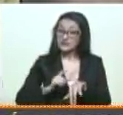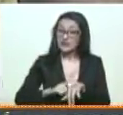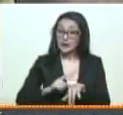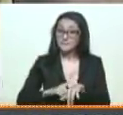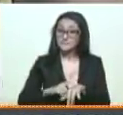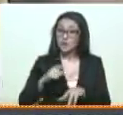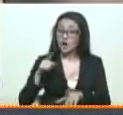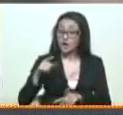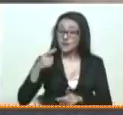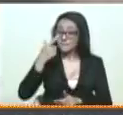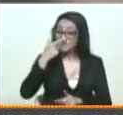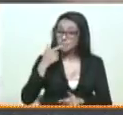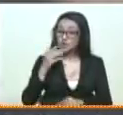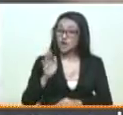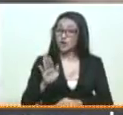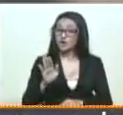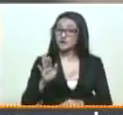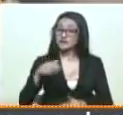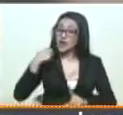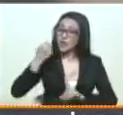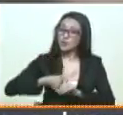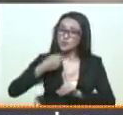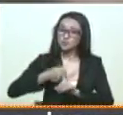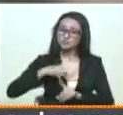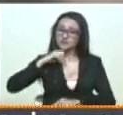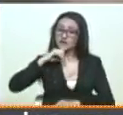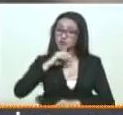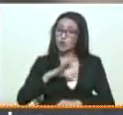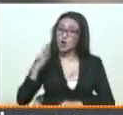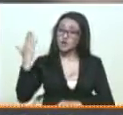grandes luchas que la historia encontró